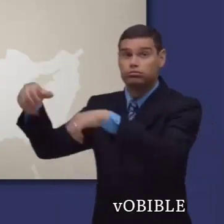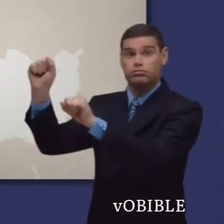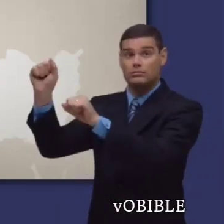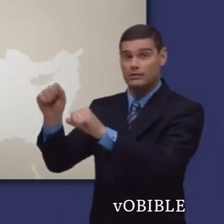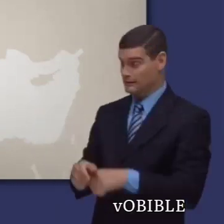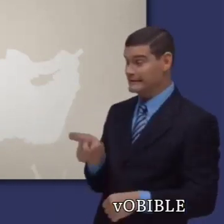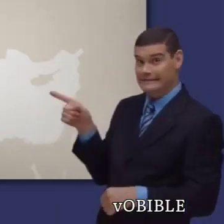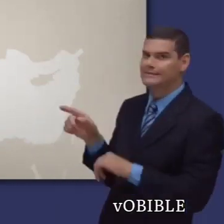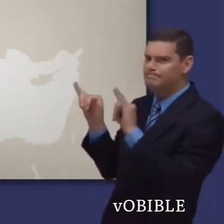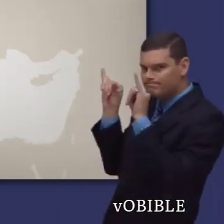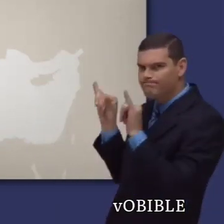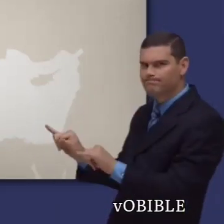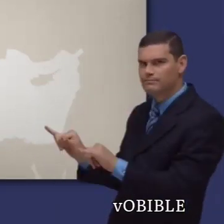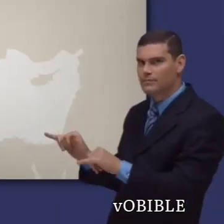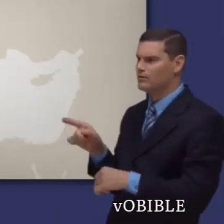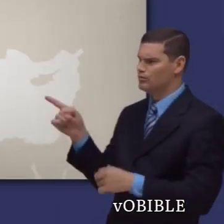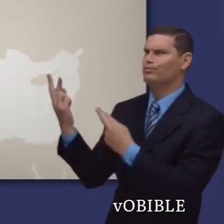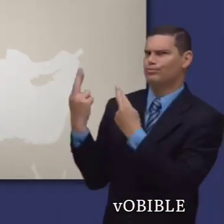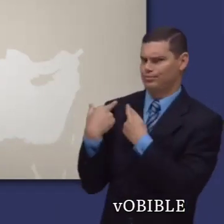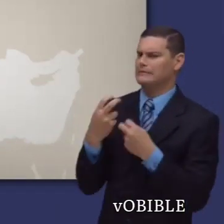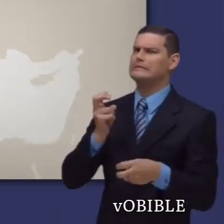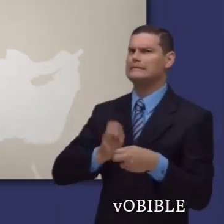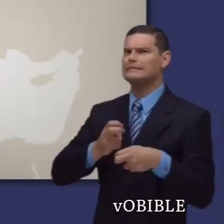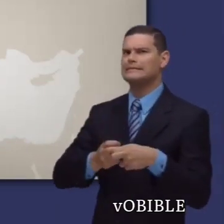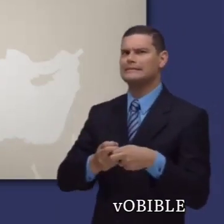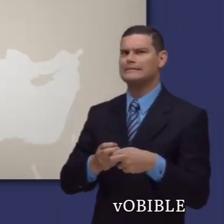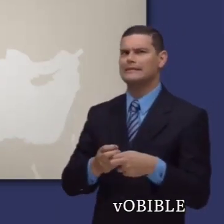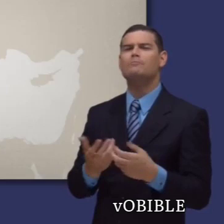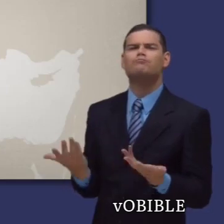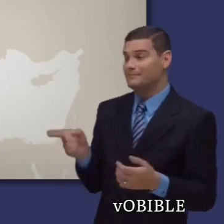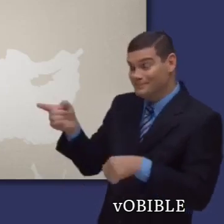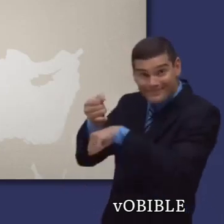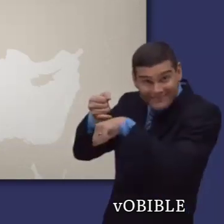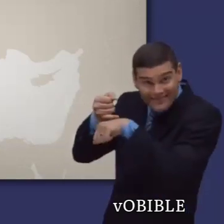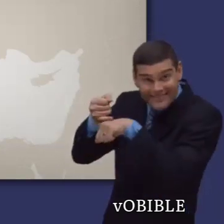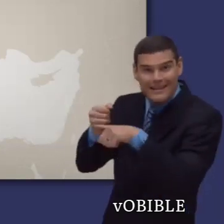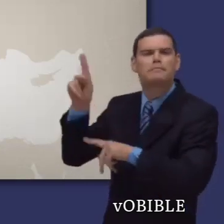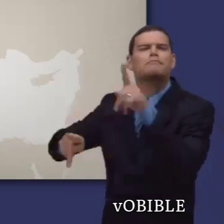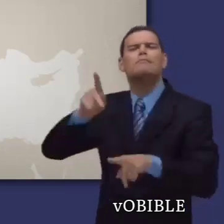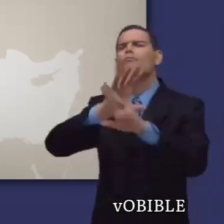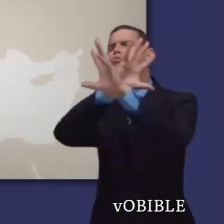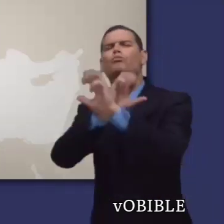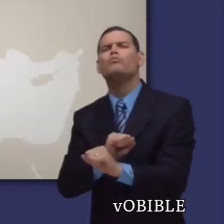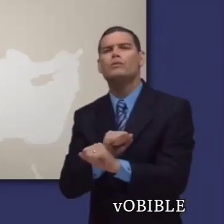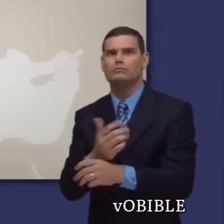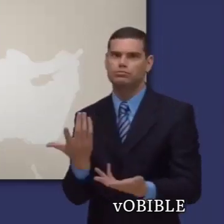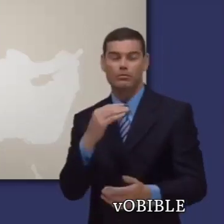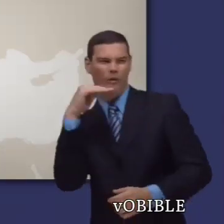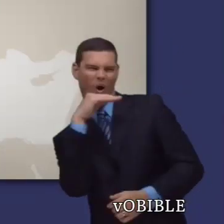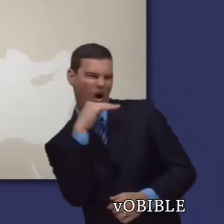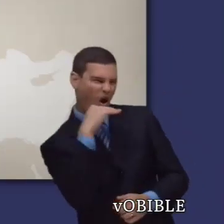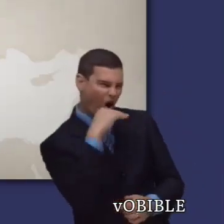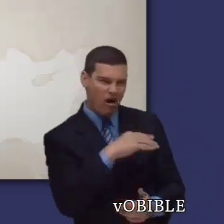En Creta, Tito tuvo una asignación difícil. Los cretenses tenían fama de ser poco